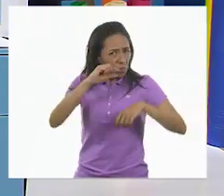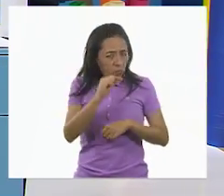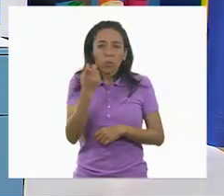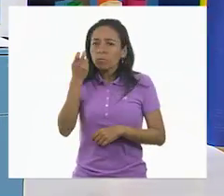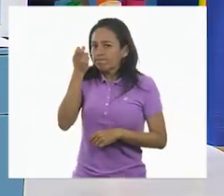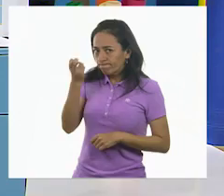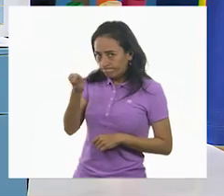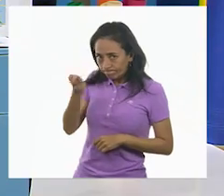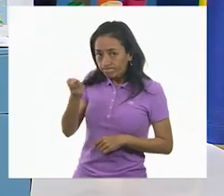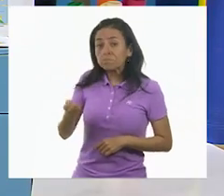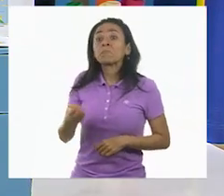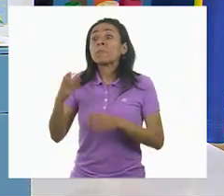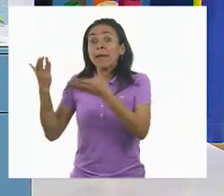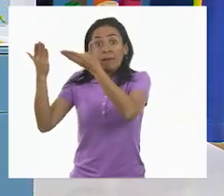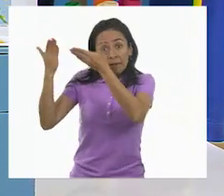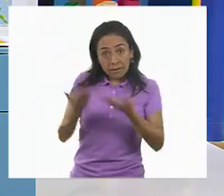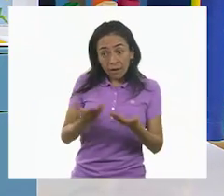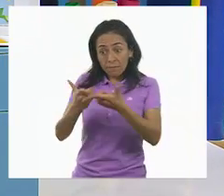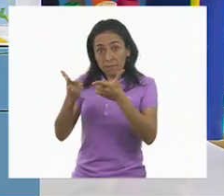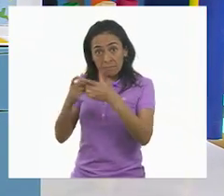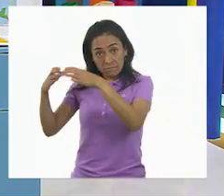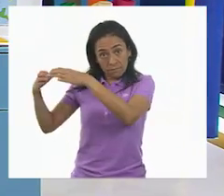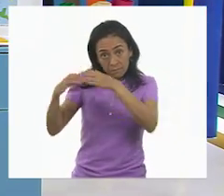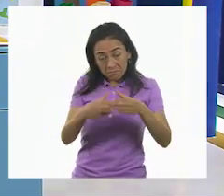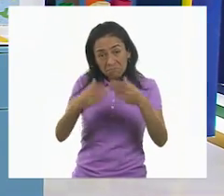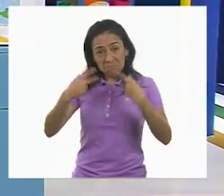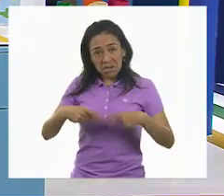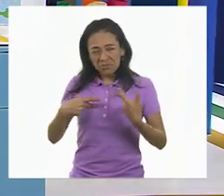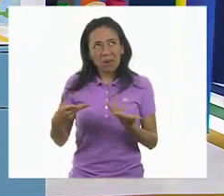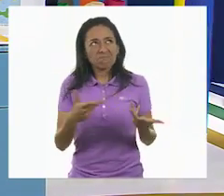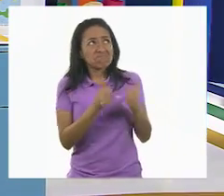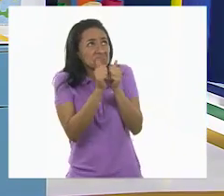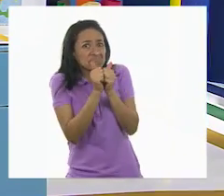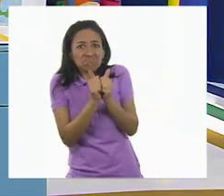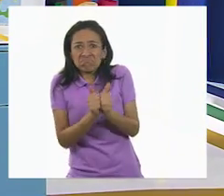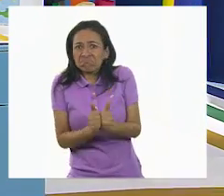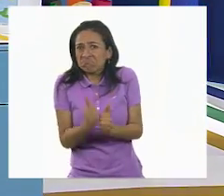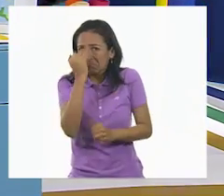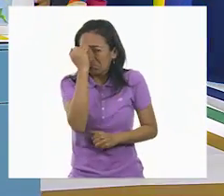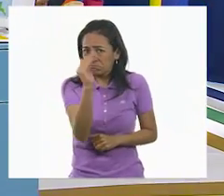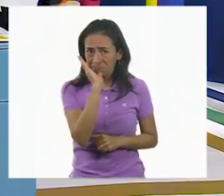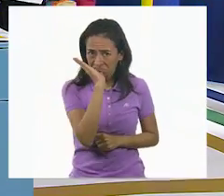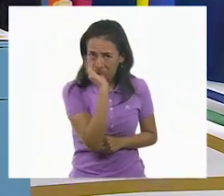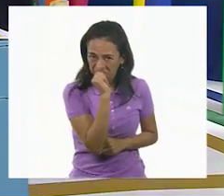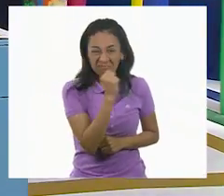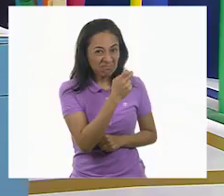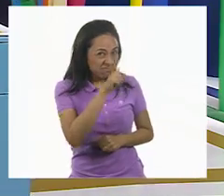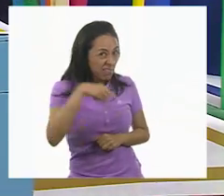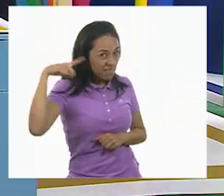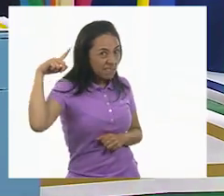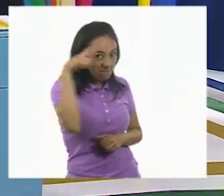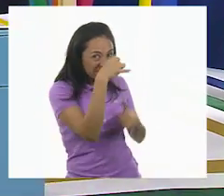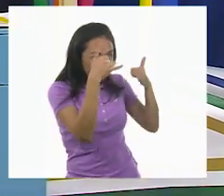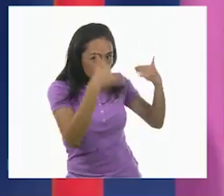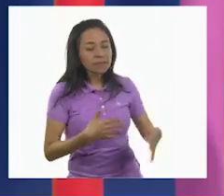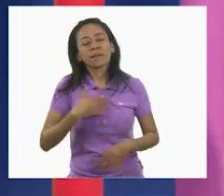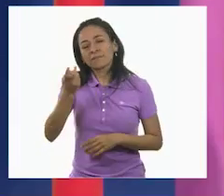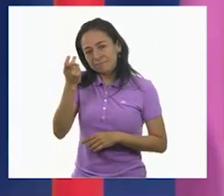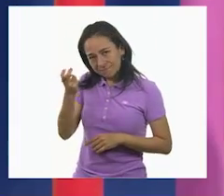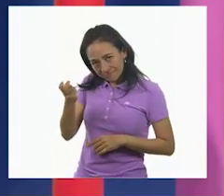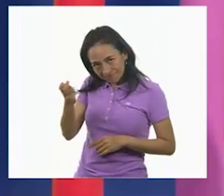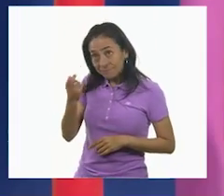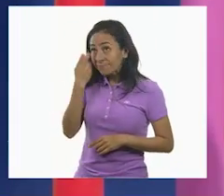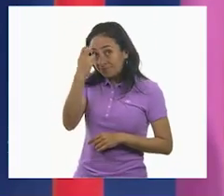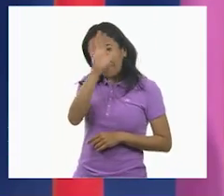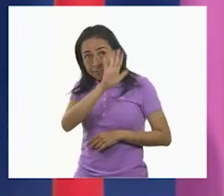mejores condiciones de vida. Y un clima bastante difícil. Imagínate. Por eso en este lugar o en esta área es